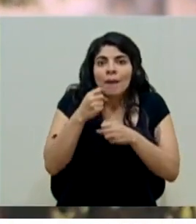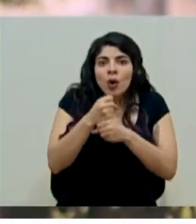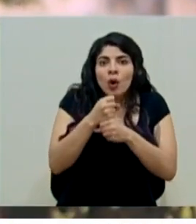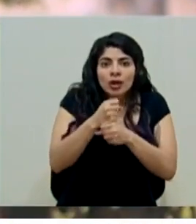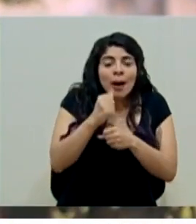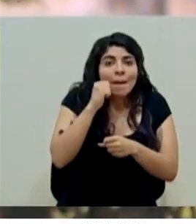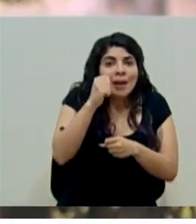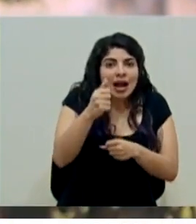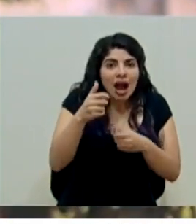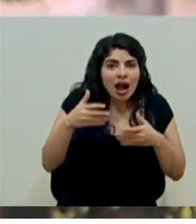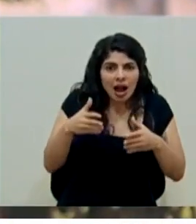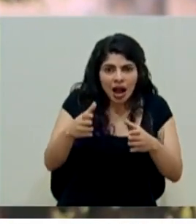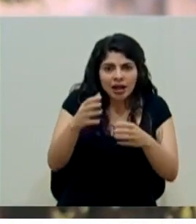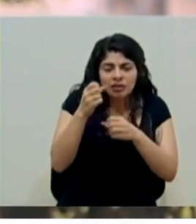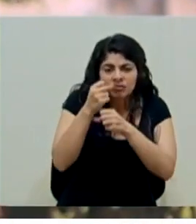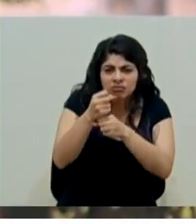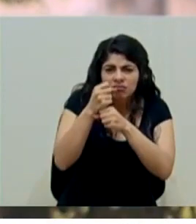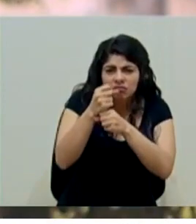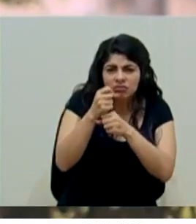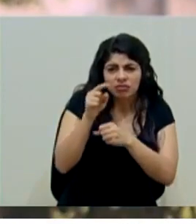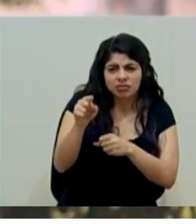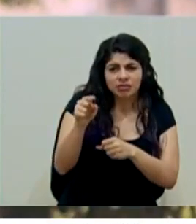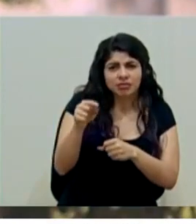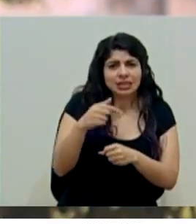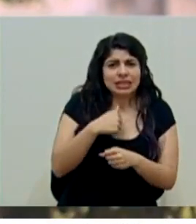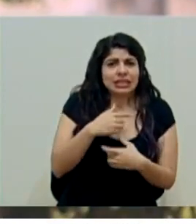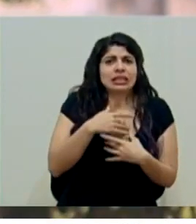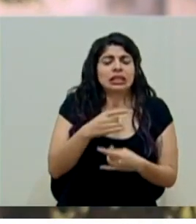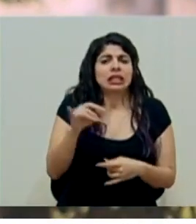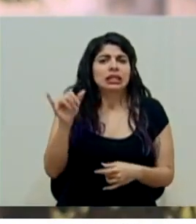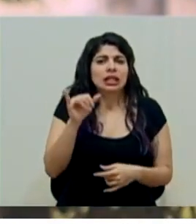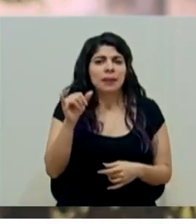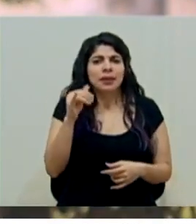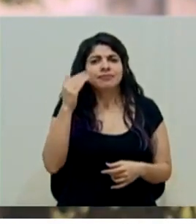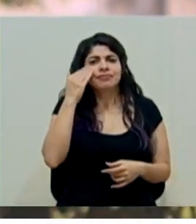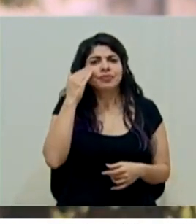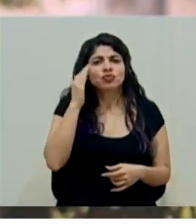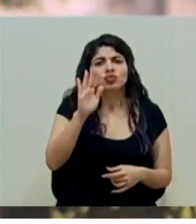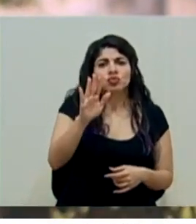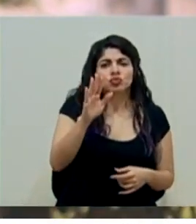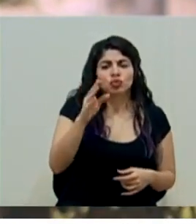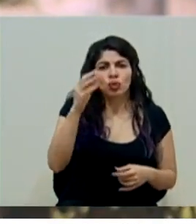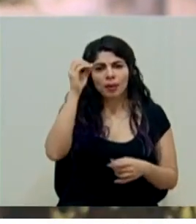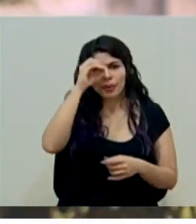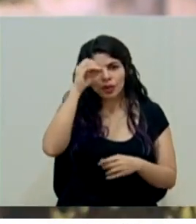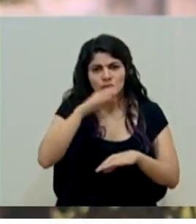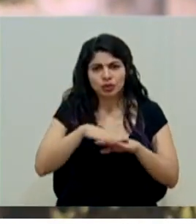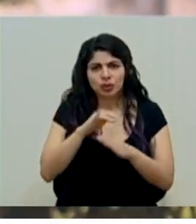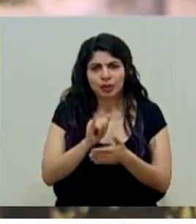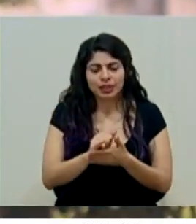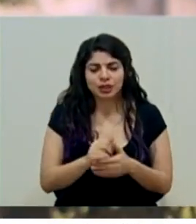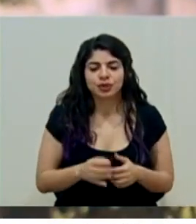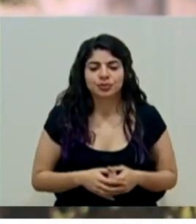viene mañana en las calles, de lo cual me interesa también una manifestación suya al respecto.